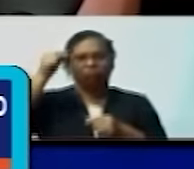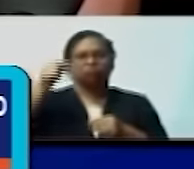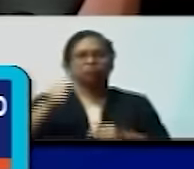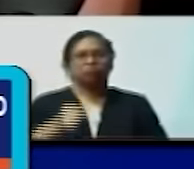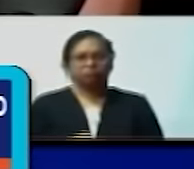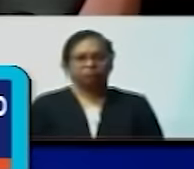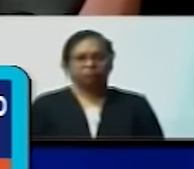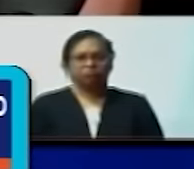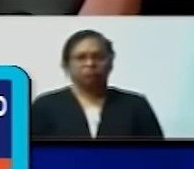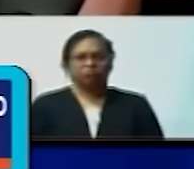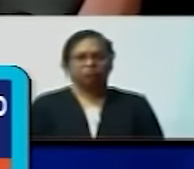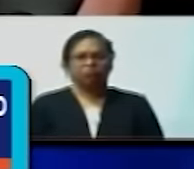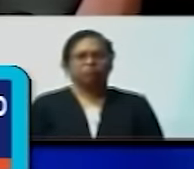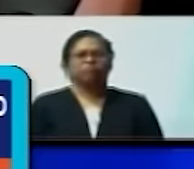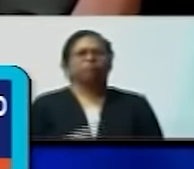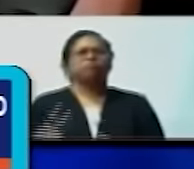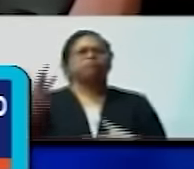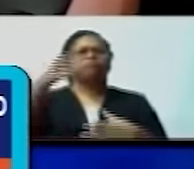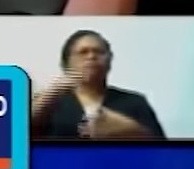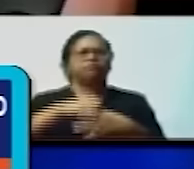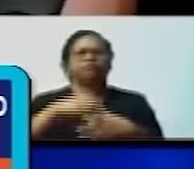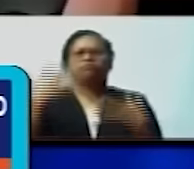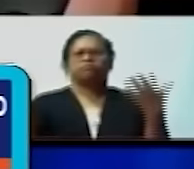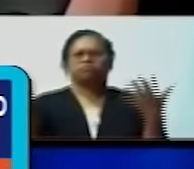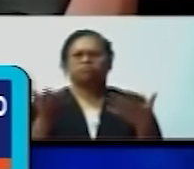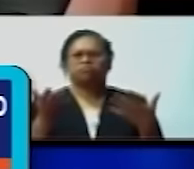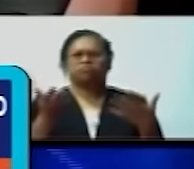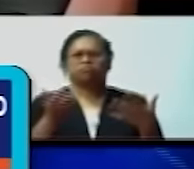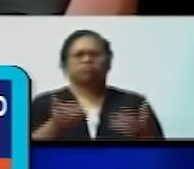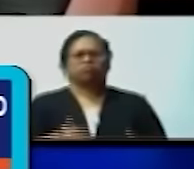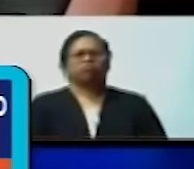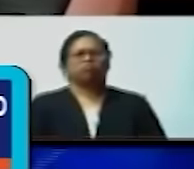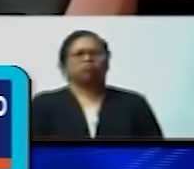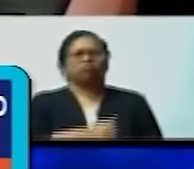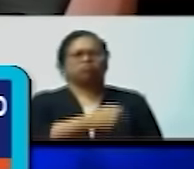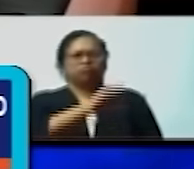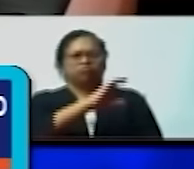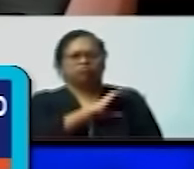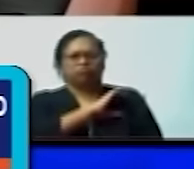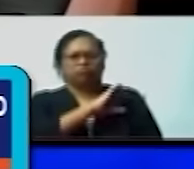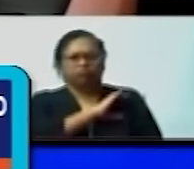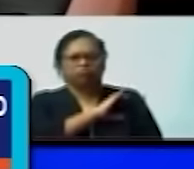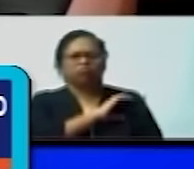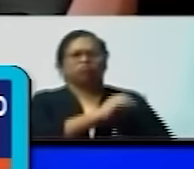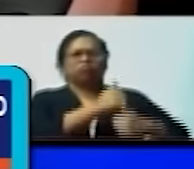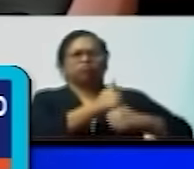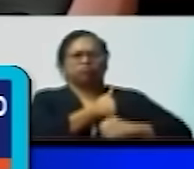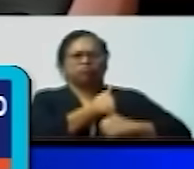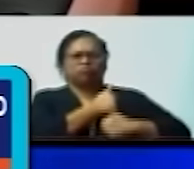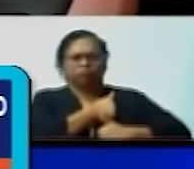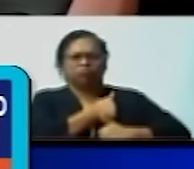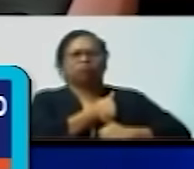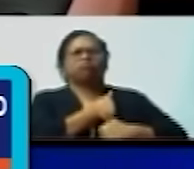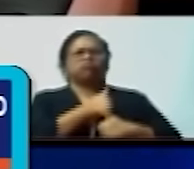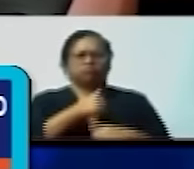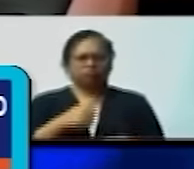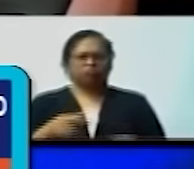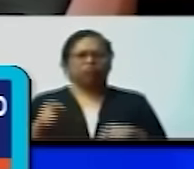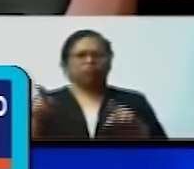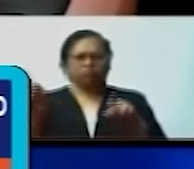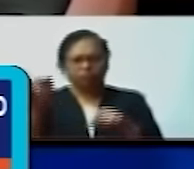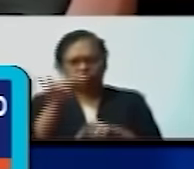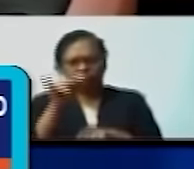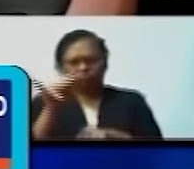militares, con temas policiales, con el tema de la Dirección Nacional de Control